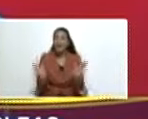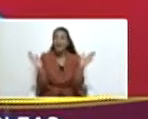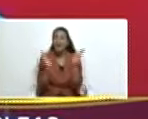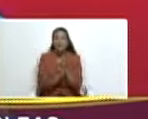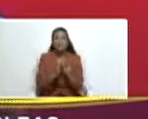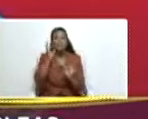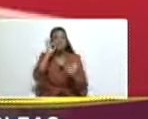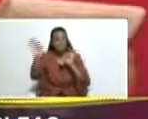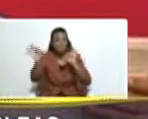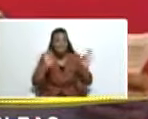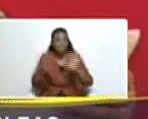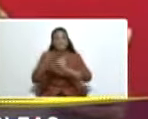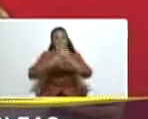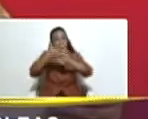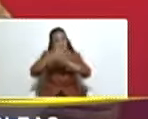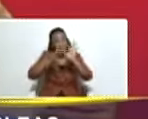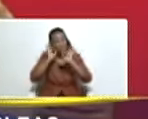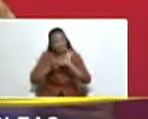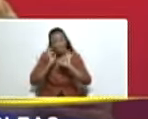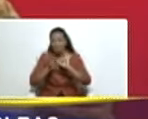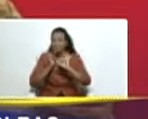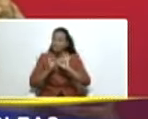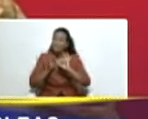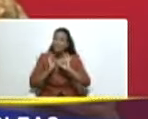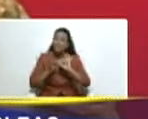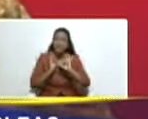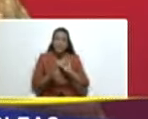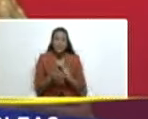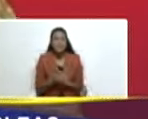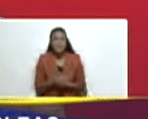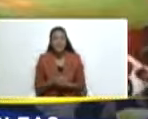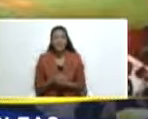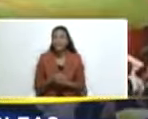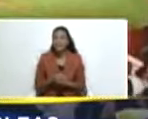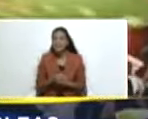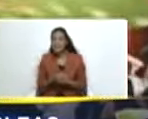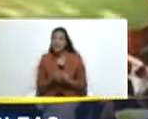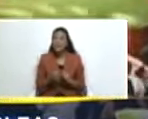las personas con algún tipo de esta discapacidad.